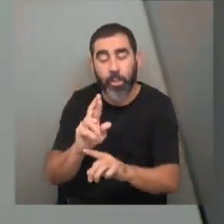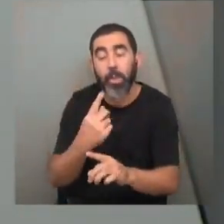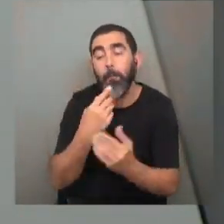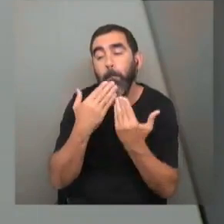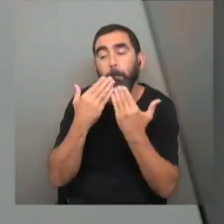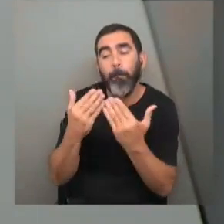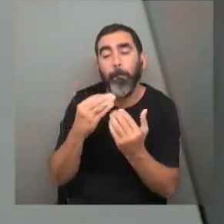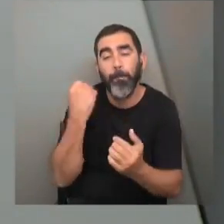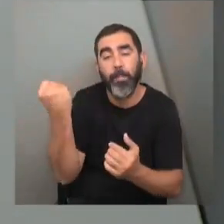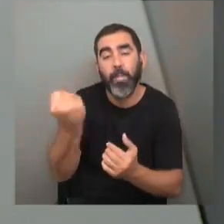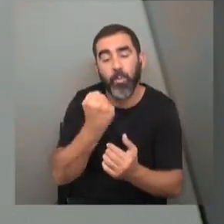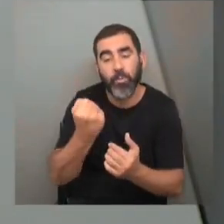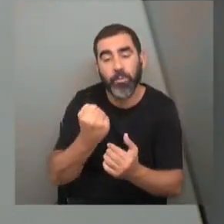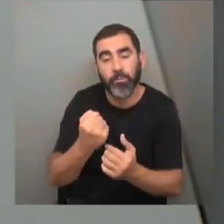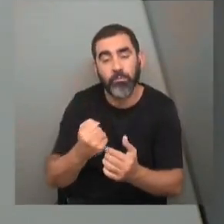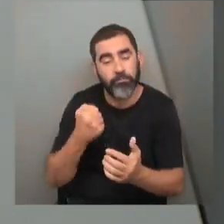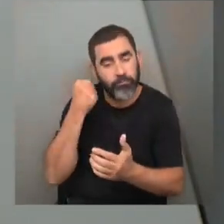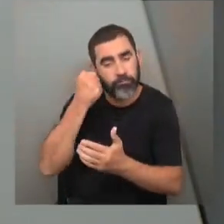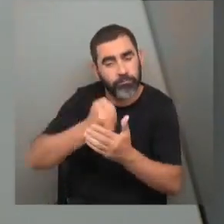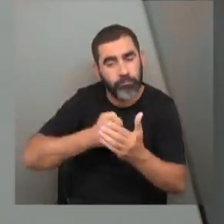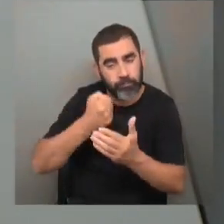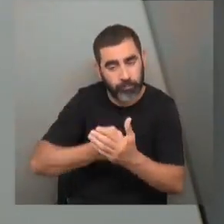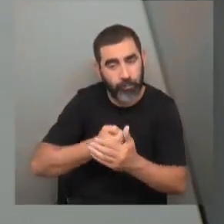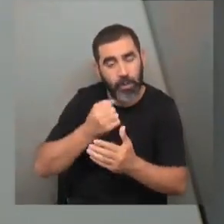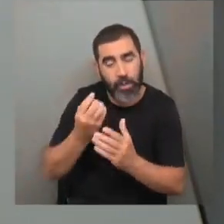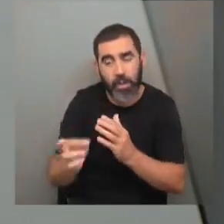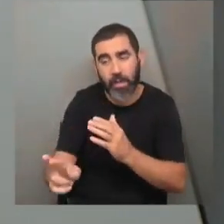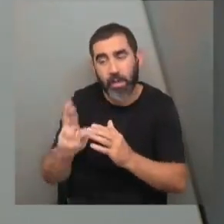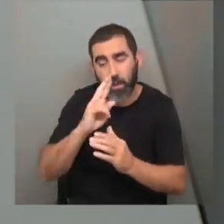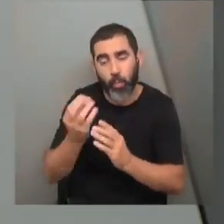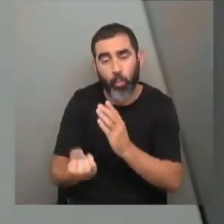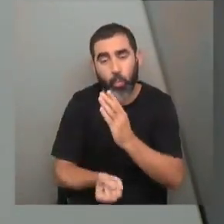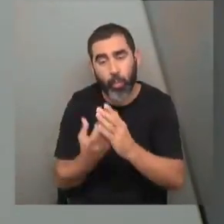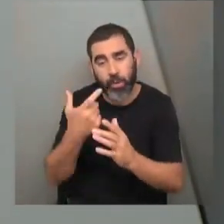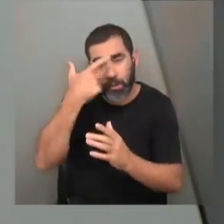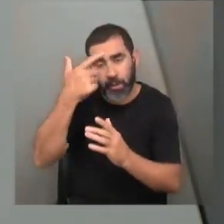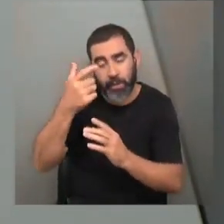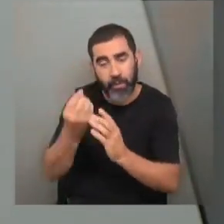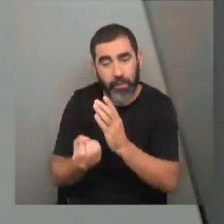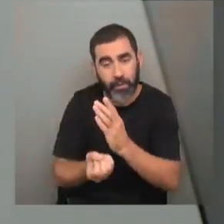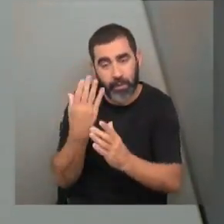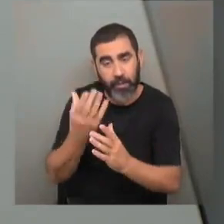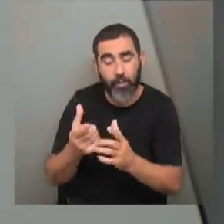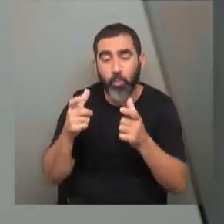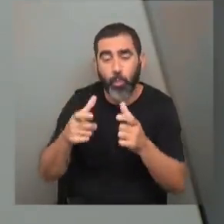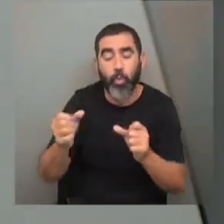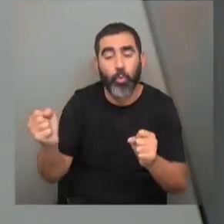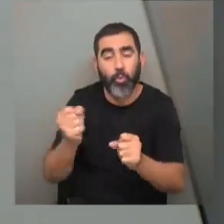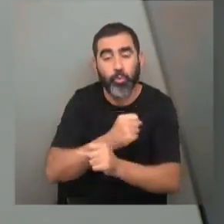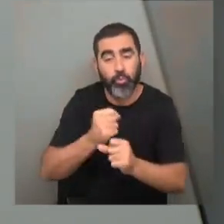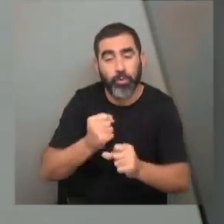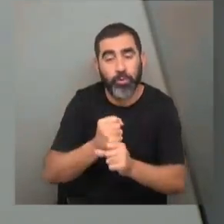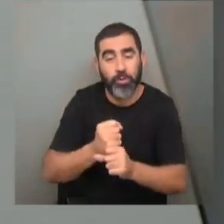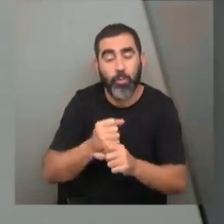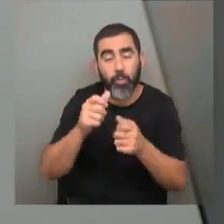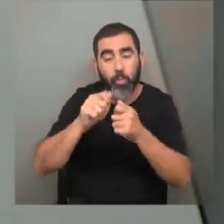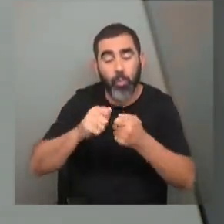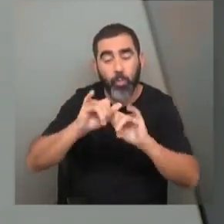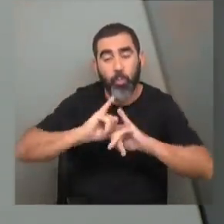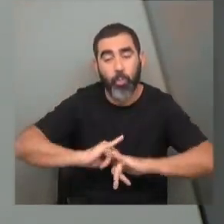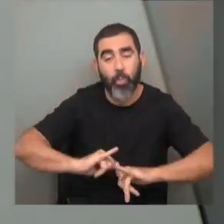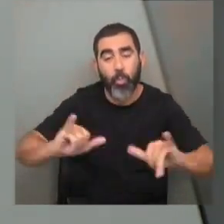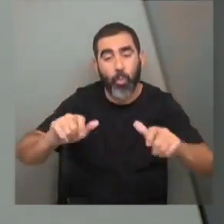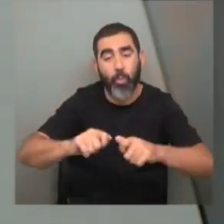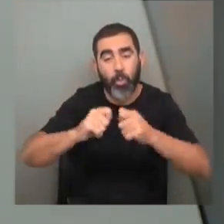nueva. Y trabajamos arduamente y encontramos respuestas nuevas con técnicas modernas, y eso por suerte fue premiado en una publicación en la revista de